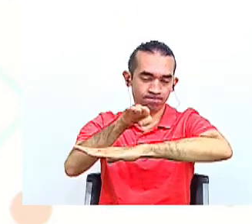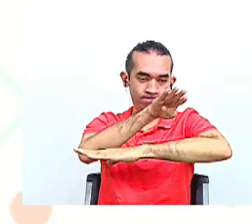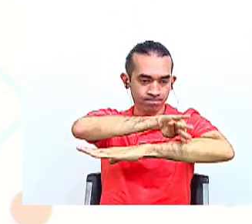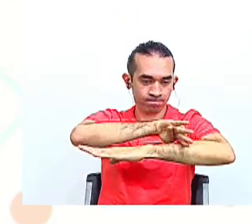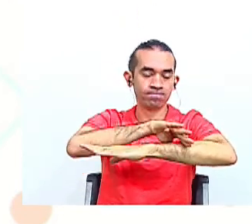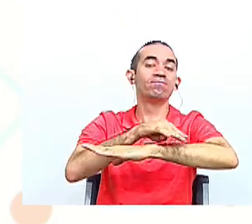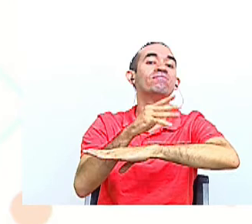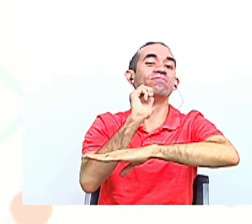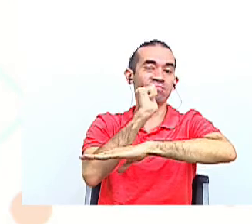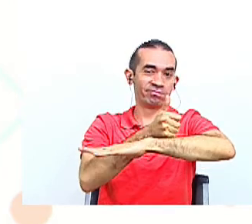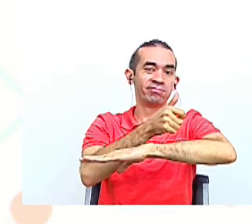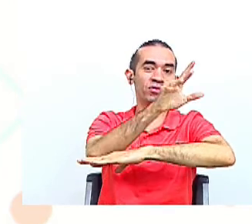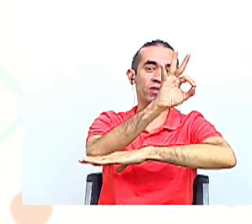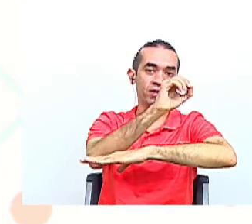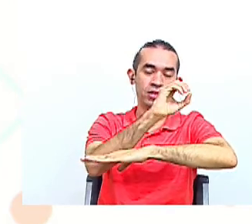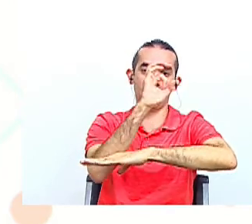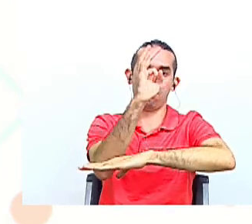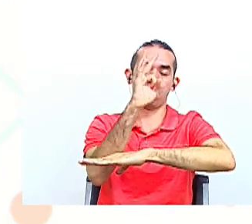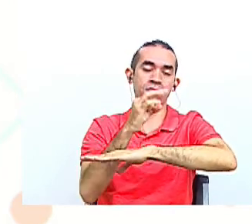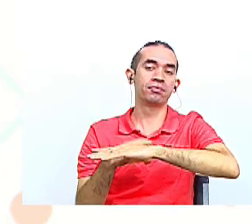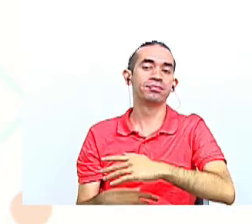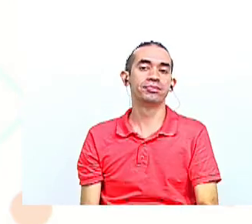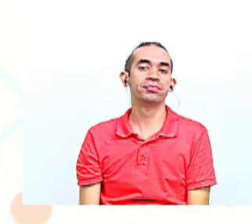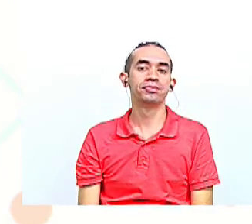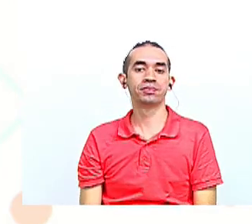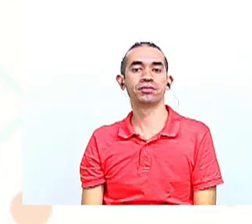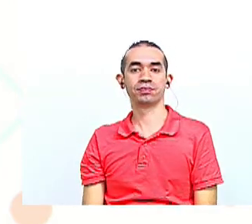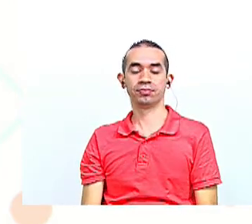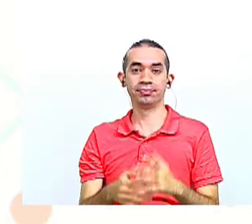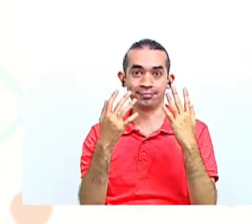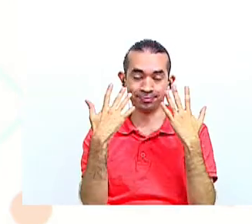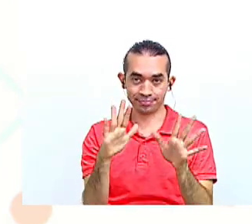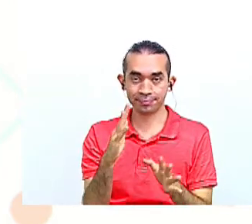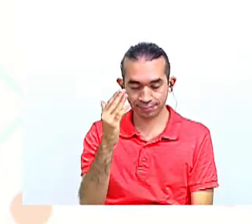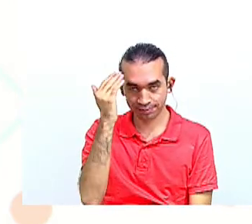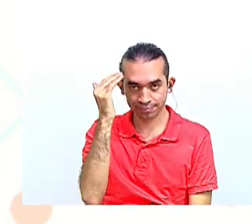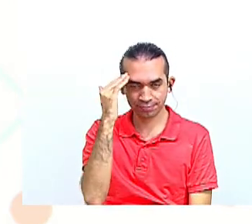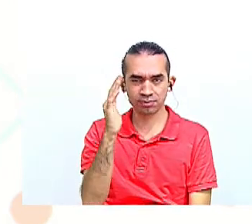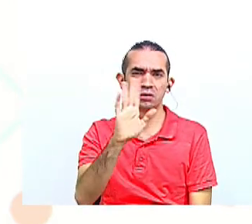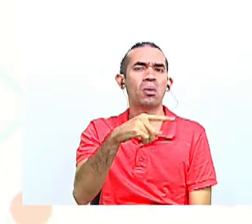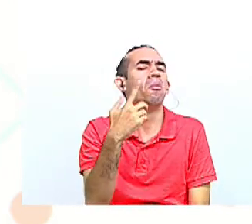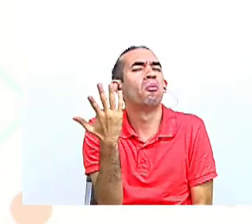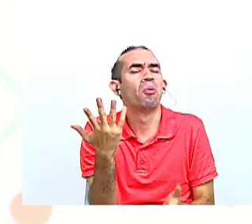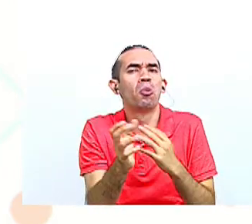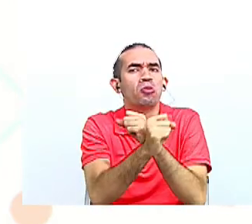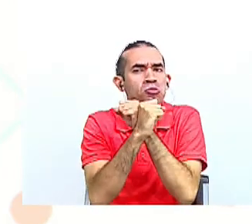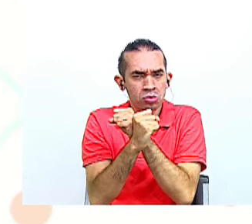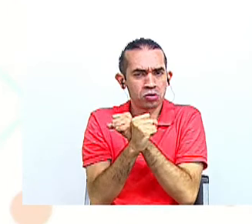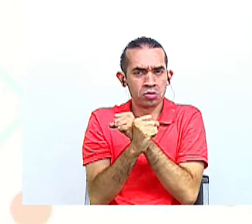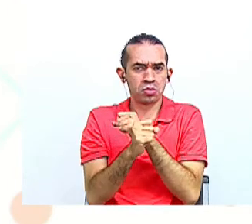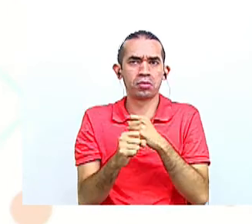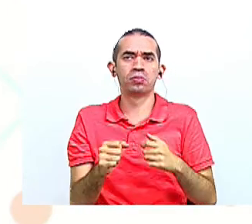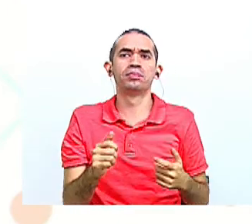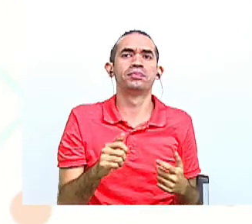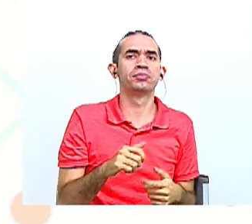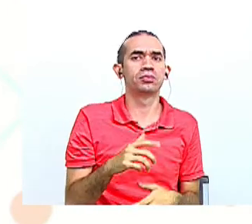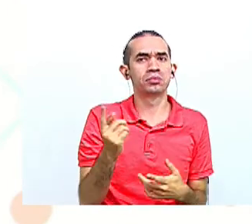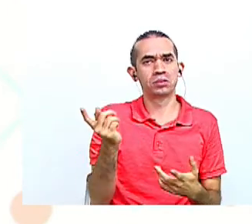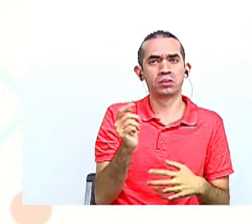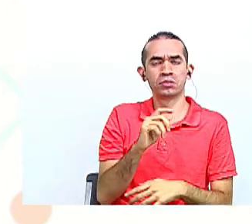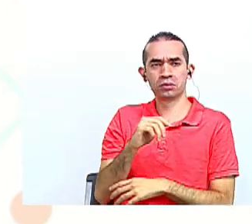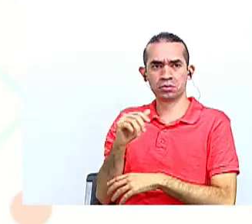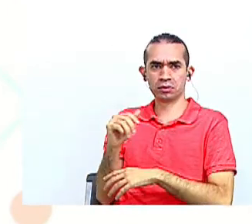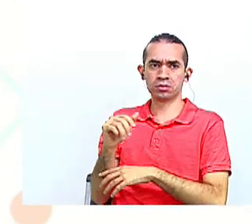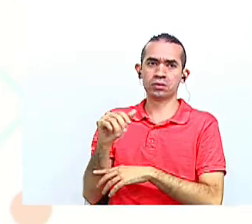forma un ángulo de 90 grados. Y ahora, ¿cómo garantizo que el segmento AB